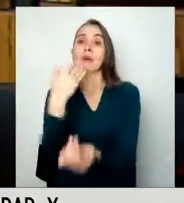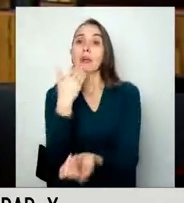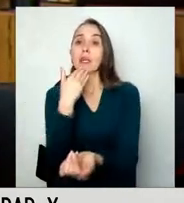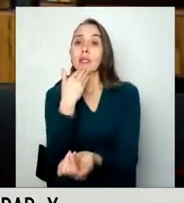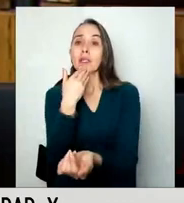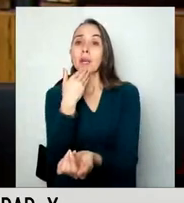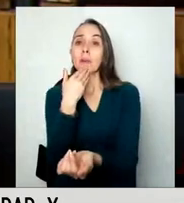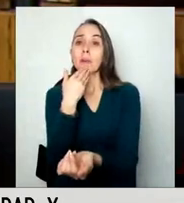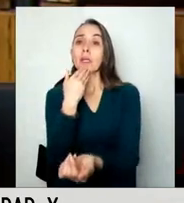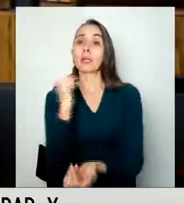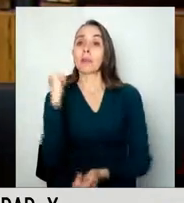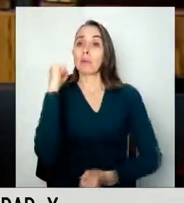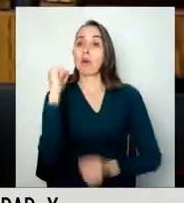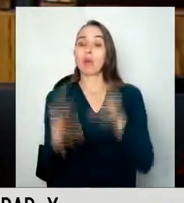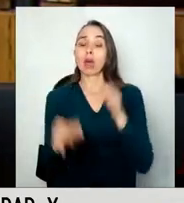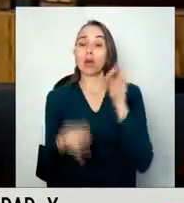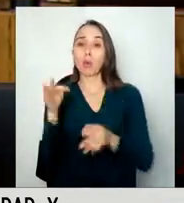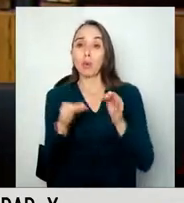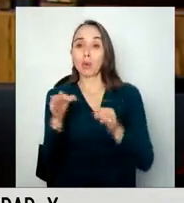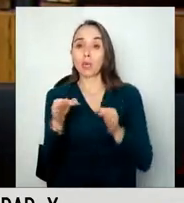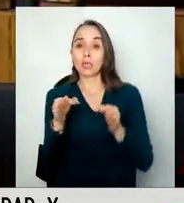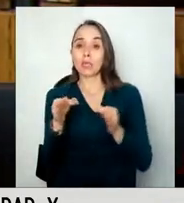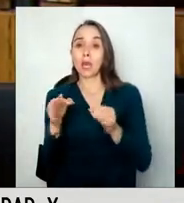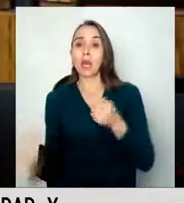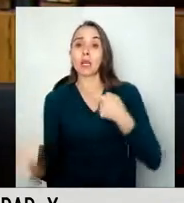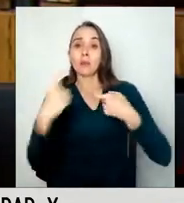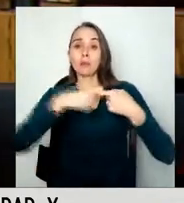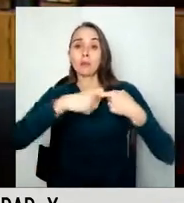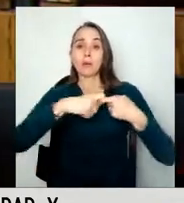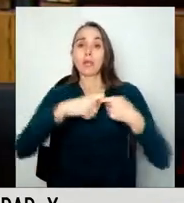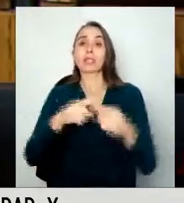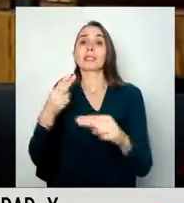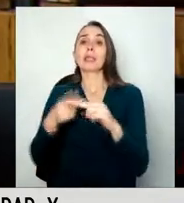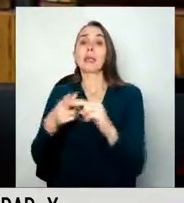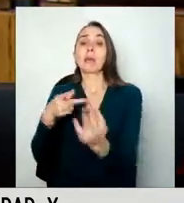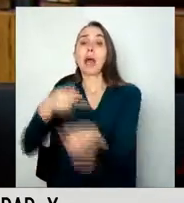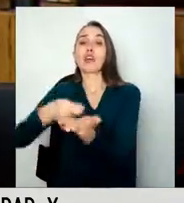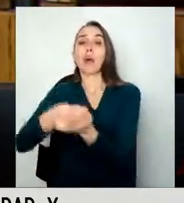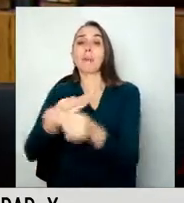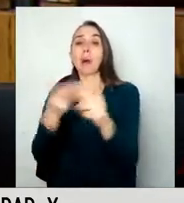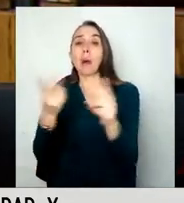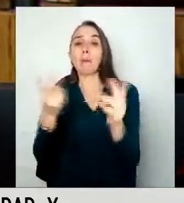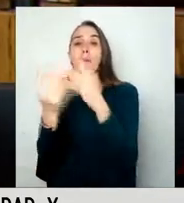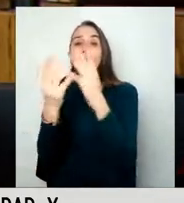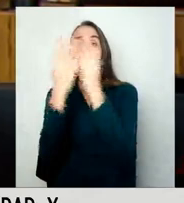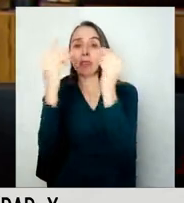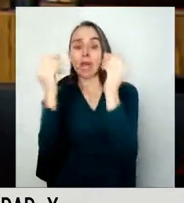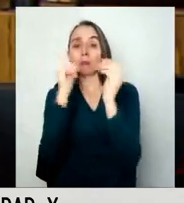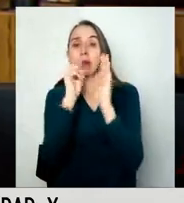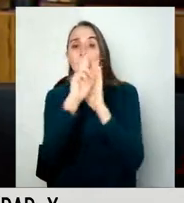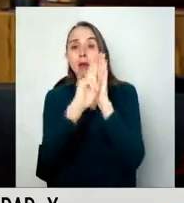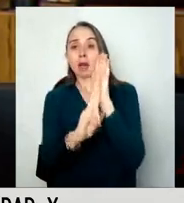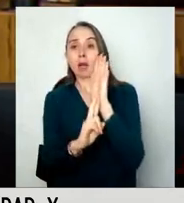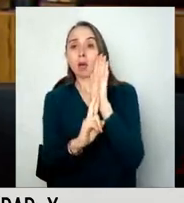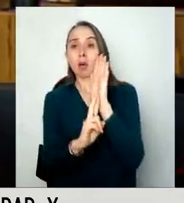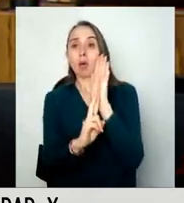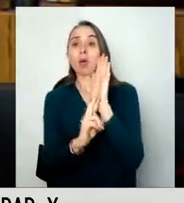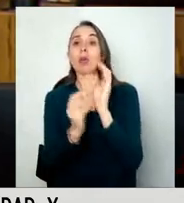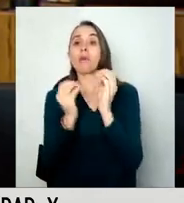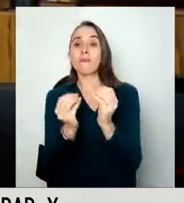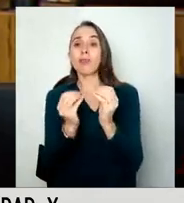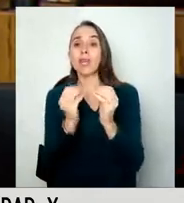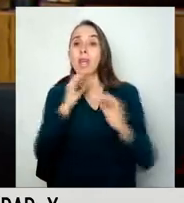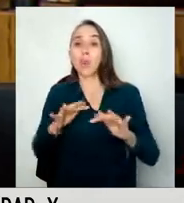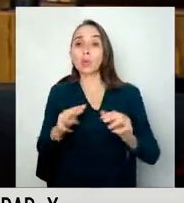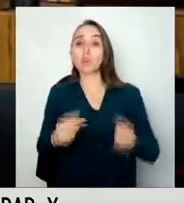judicial va a estar adscritos a un sistema de compras públicas transparente y que regule y eficiente el gasto de los recursos